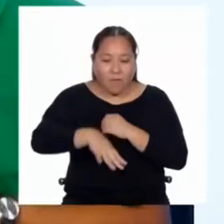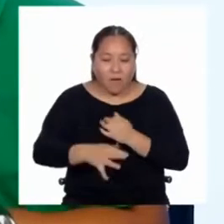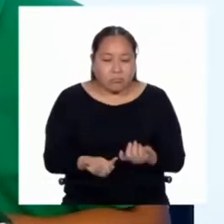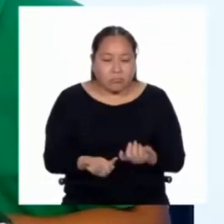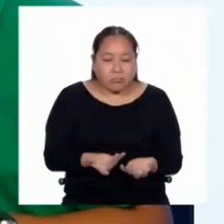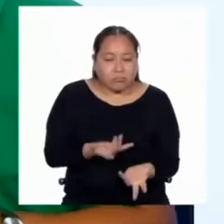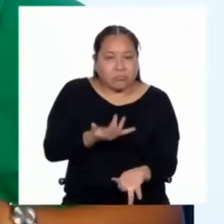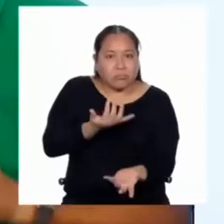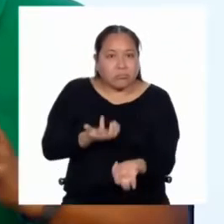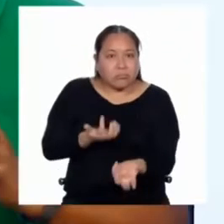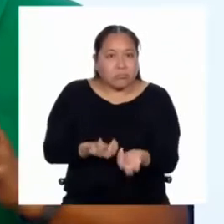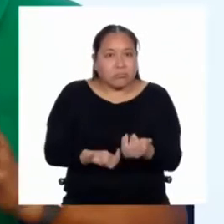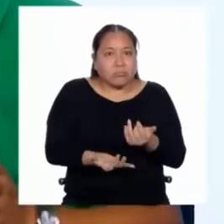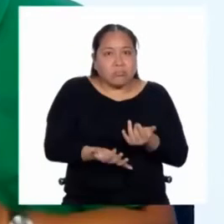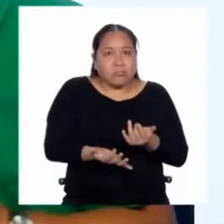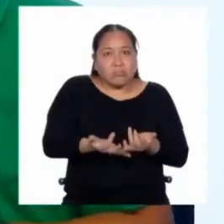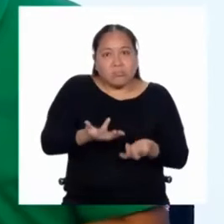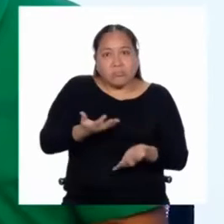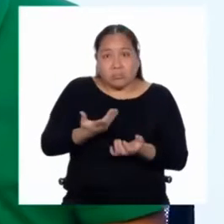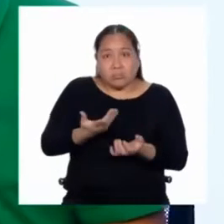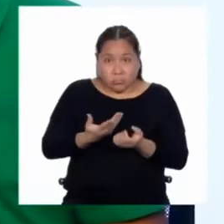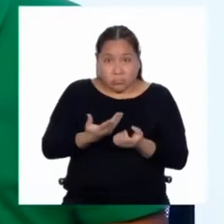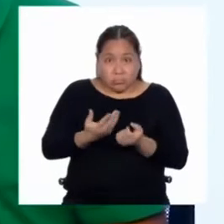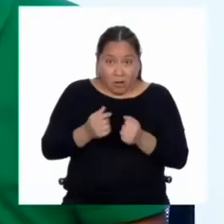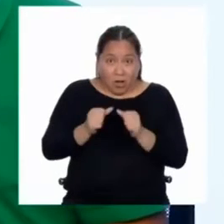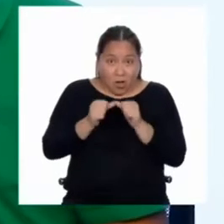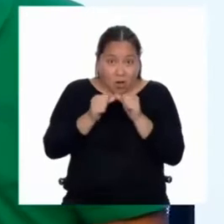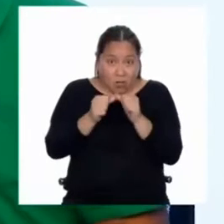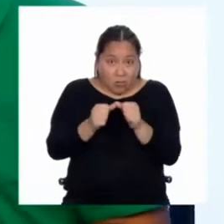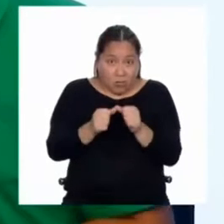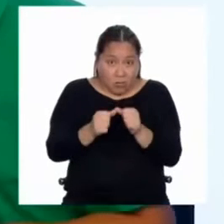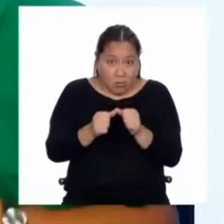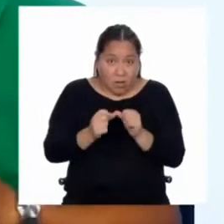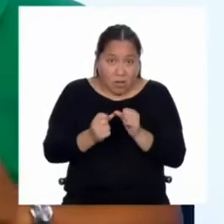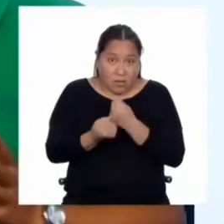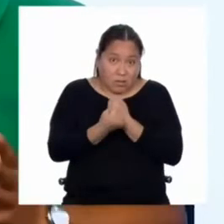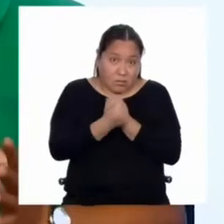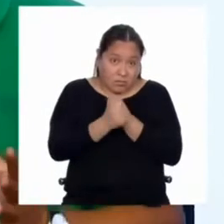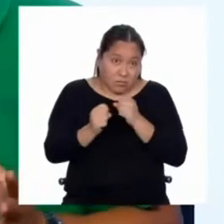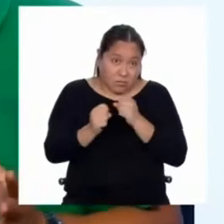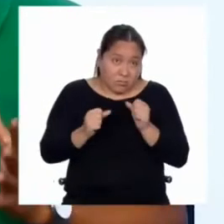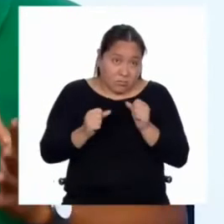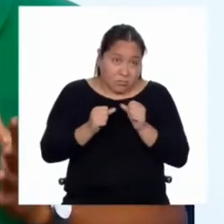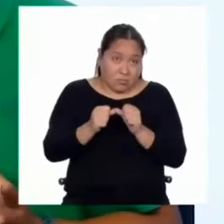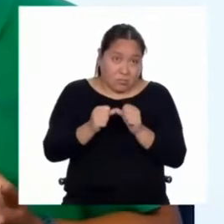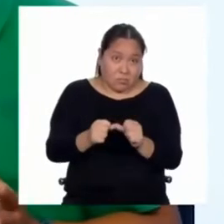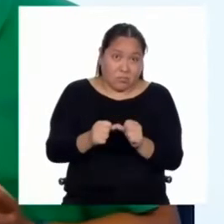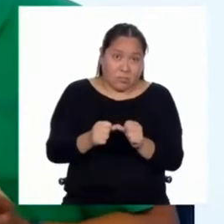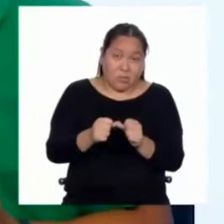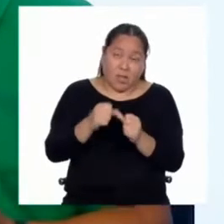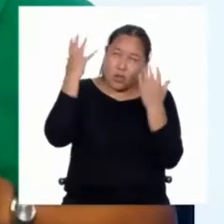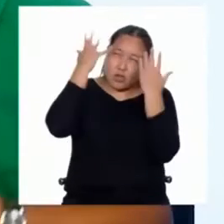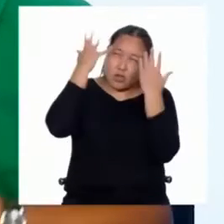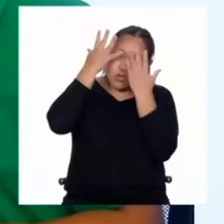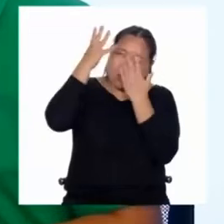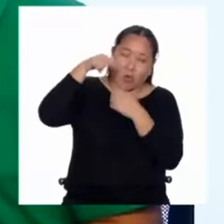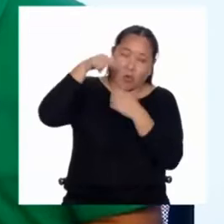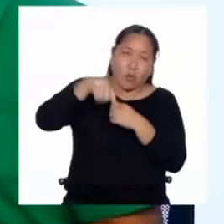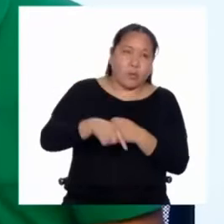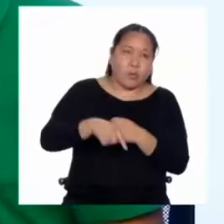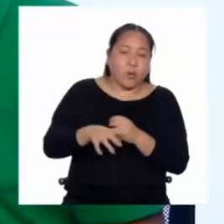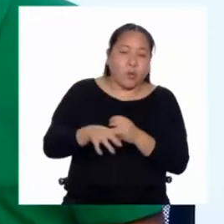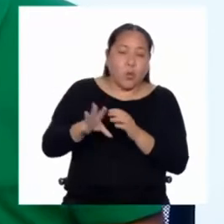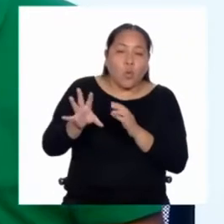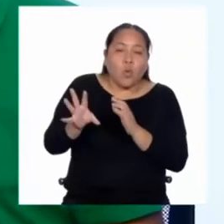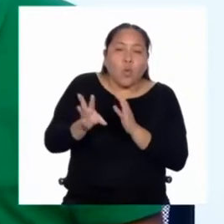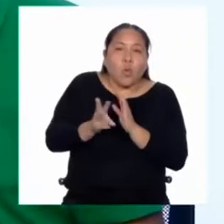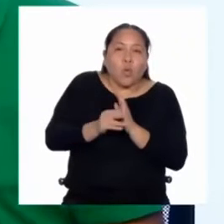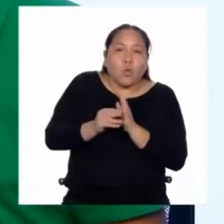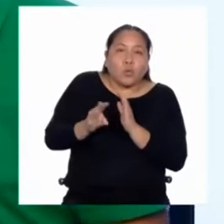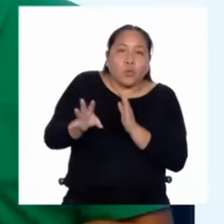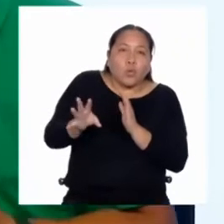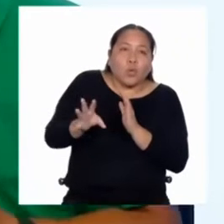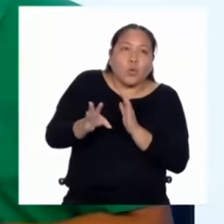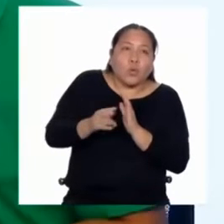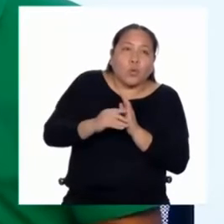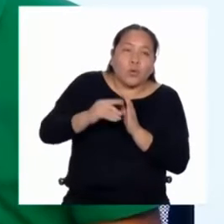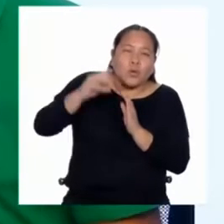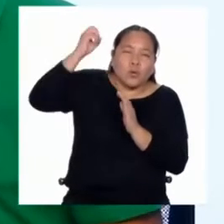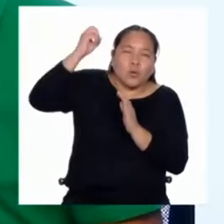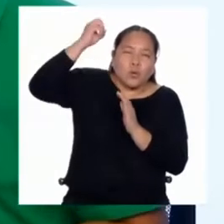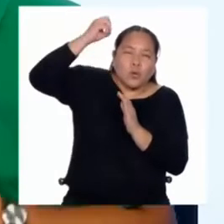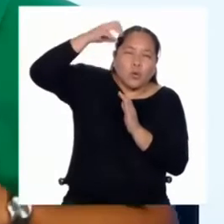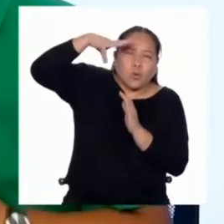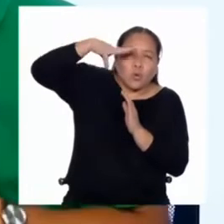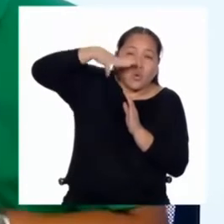y los retoños que sobreviven en la sombra. Como la capa de los árboles perennes absorbe la mayor parte de luz,